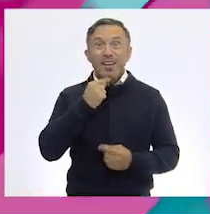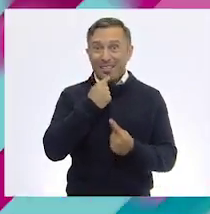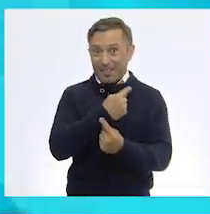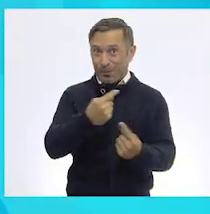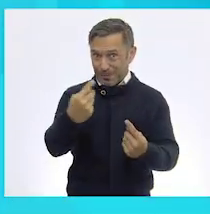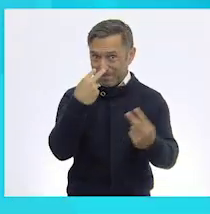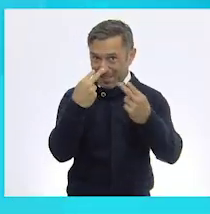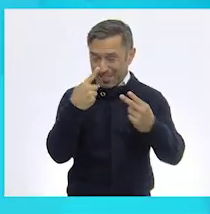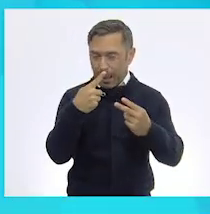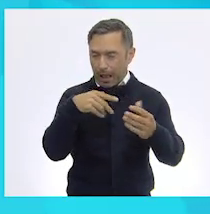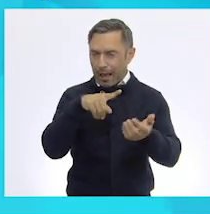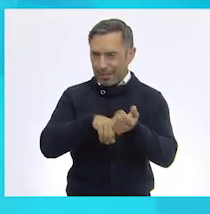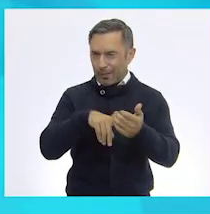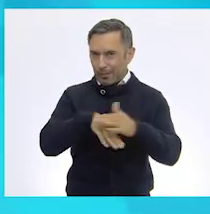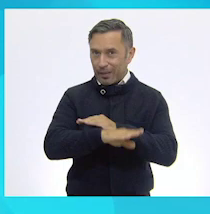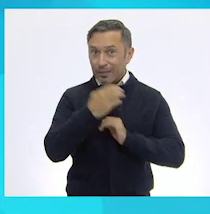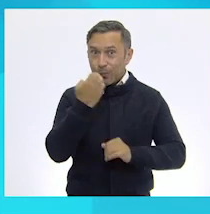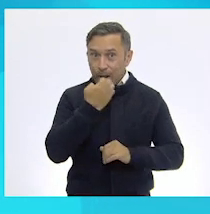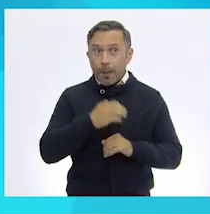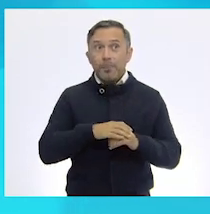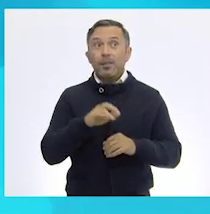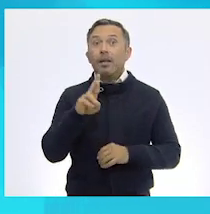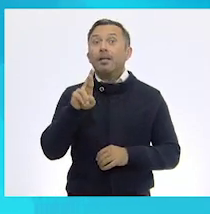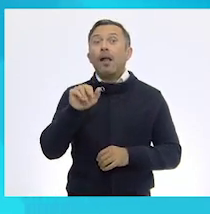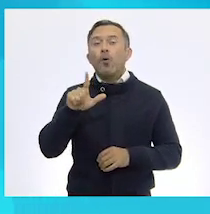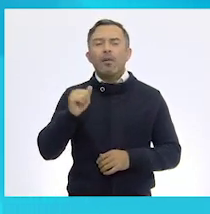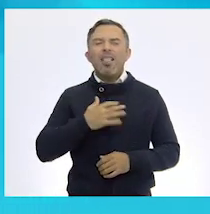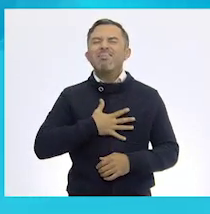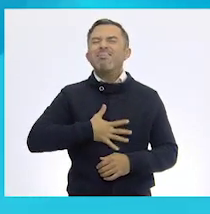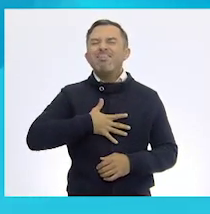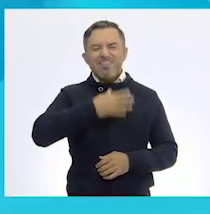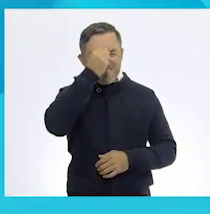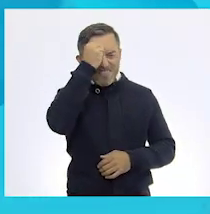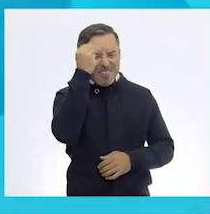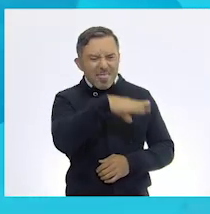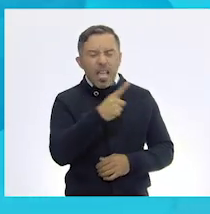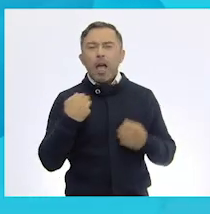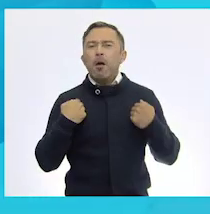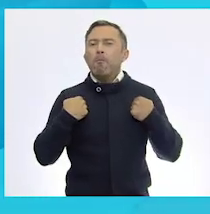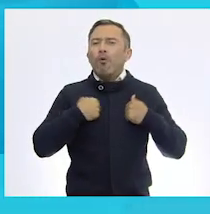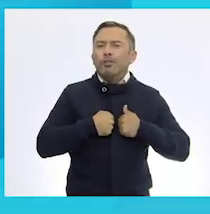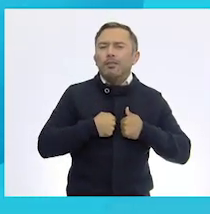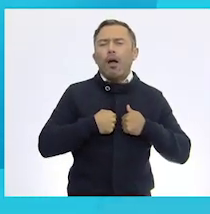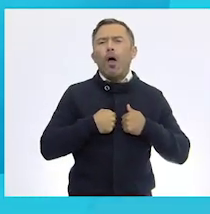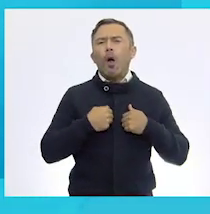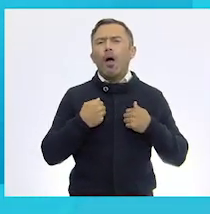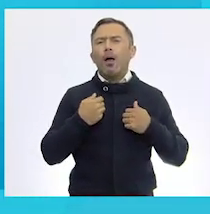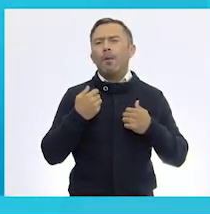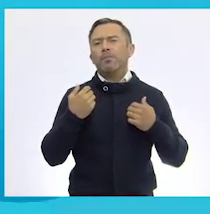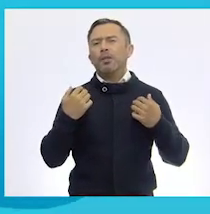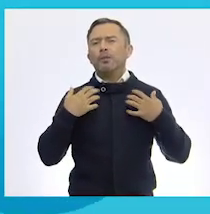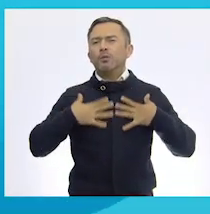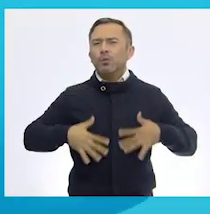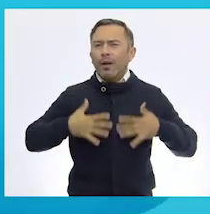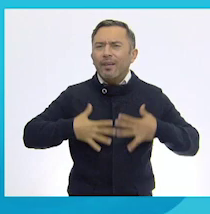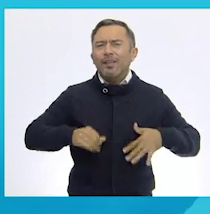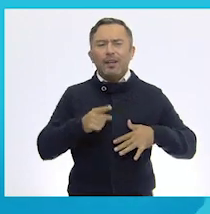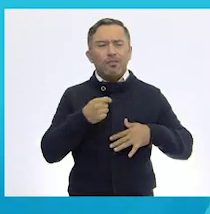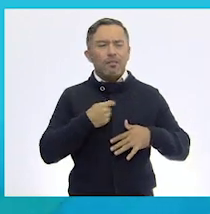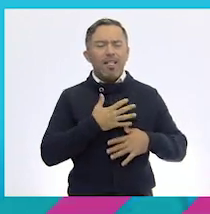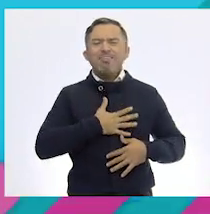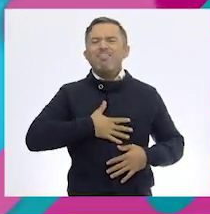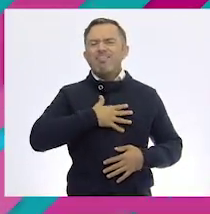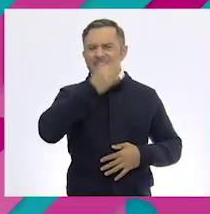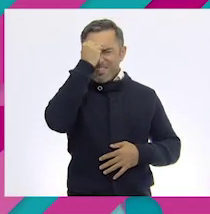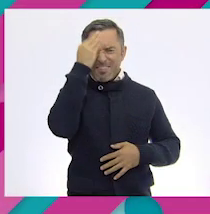Raúl le gusta jugar a esconder las mochilas y suéteres de sus compañeros de salón. ¿Cómo ven? Se parece a